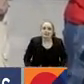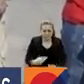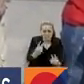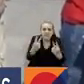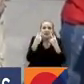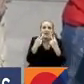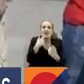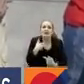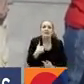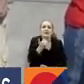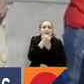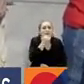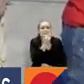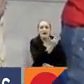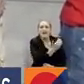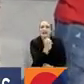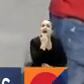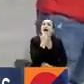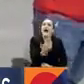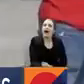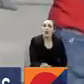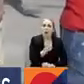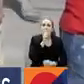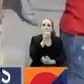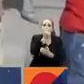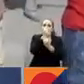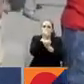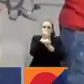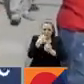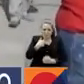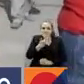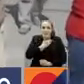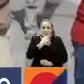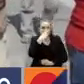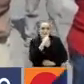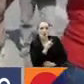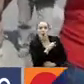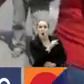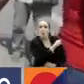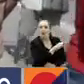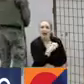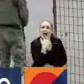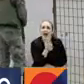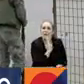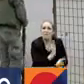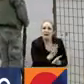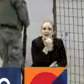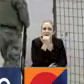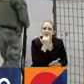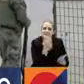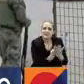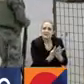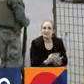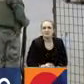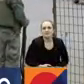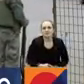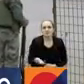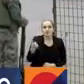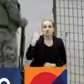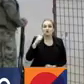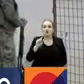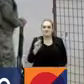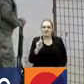menos por todos nuestra madre que sufrimos aquí por nuestros hijos. En febrero fueron 4